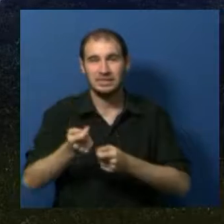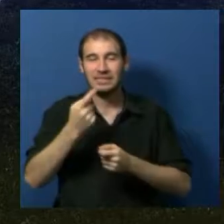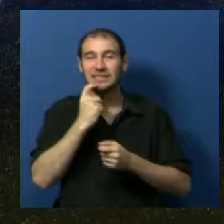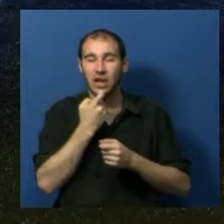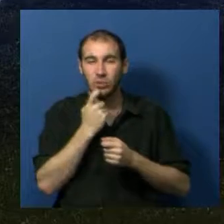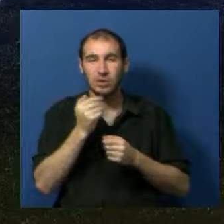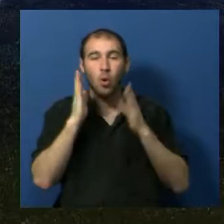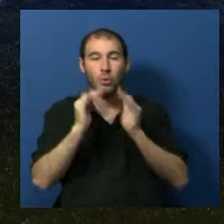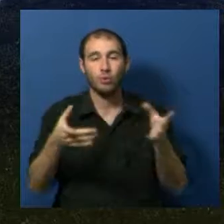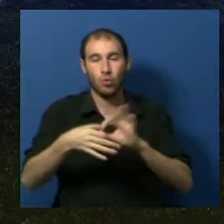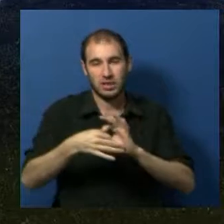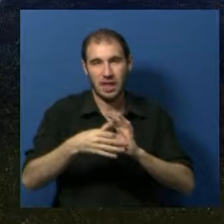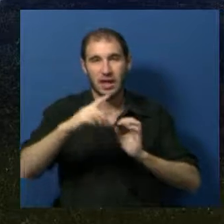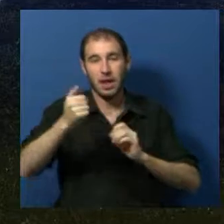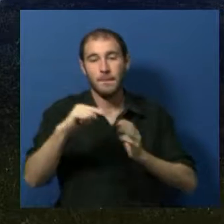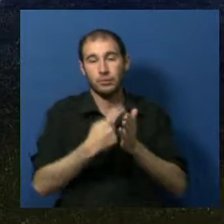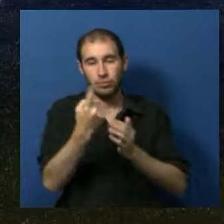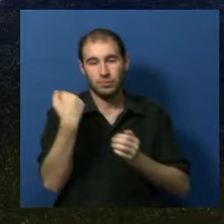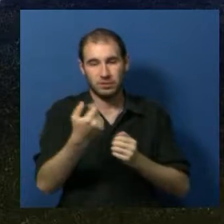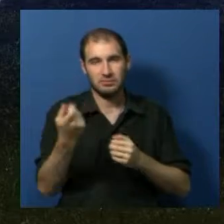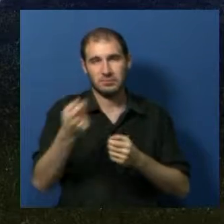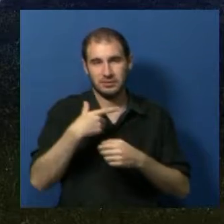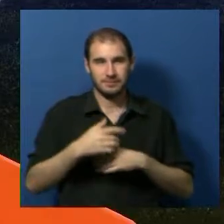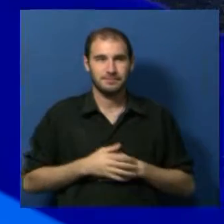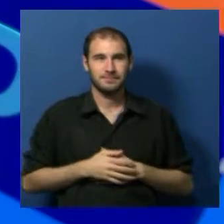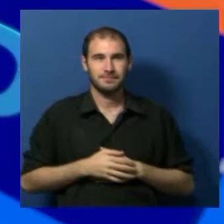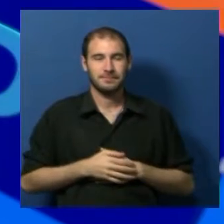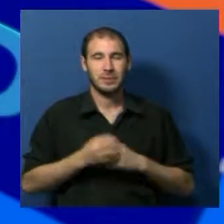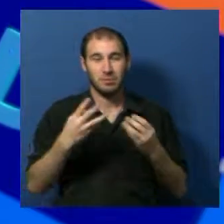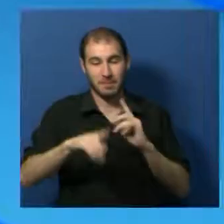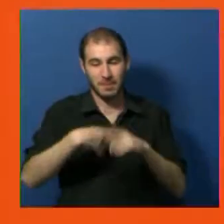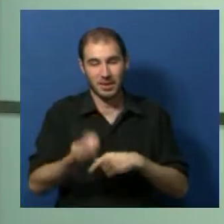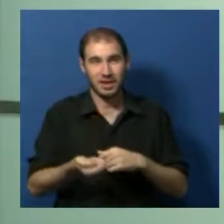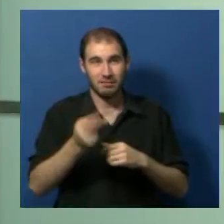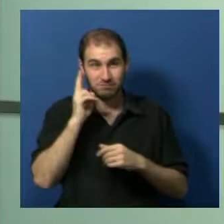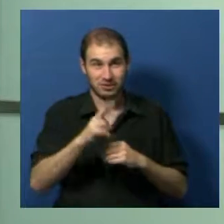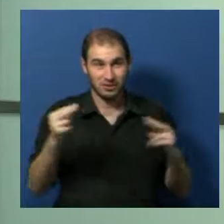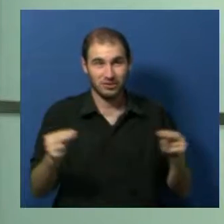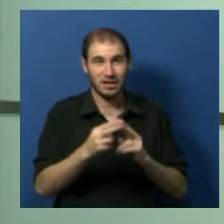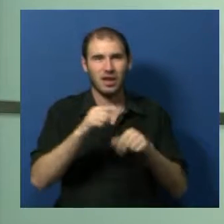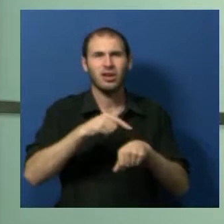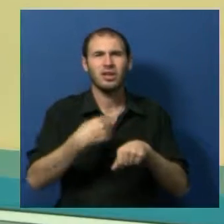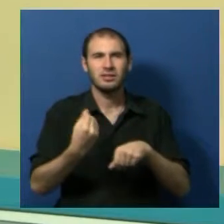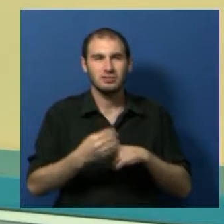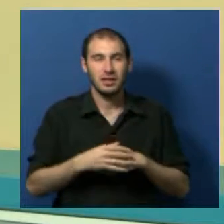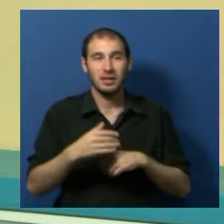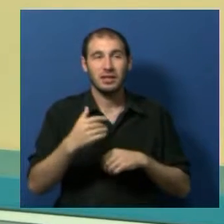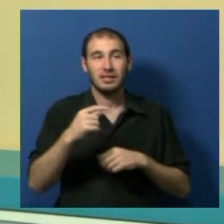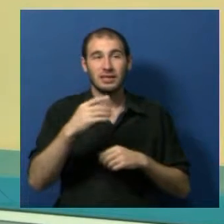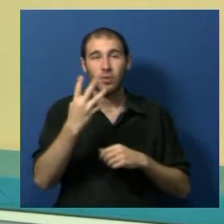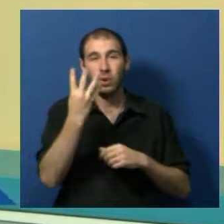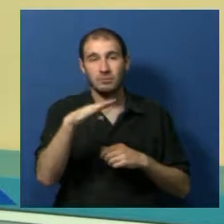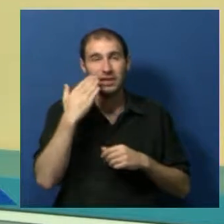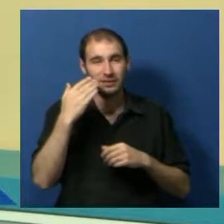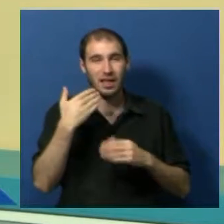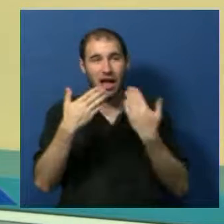Luis con Juventud Unida y se quedó con un punto importante, se lo trajo Mendoza. Muy bien. Mañana lo veo, Gastón. ¿A qué hora? A partir de las 16:30